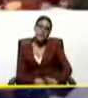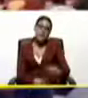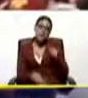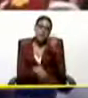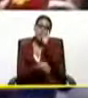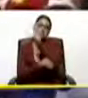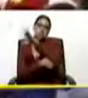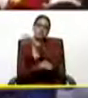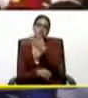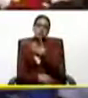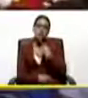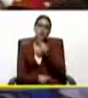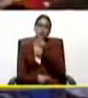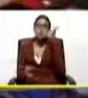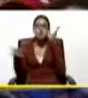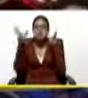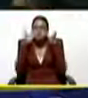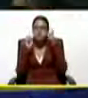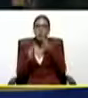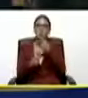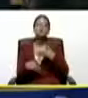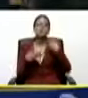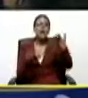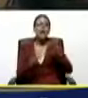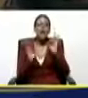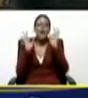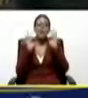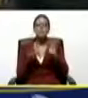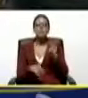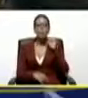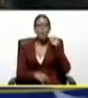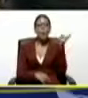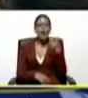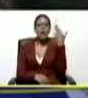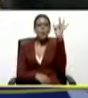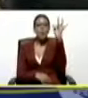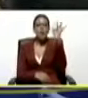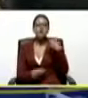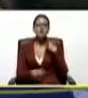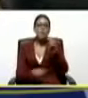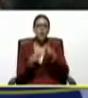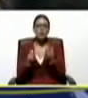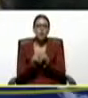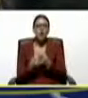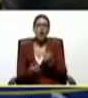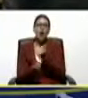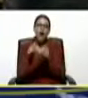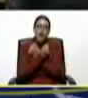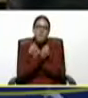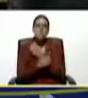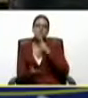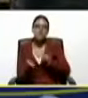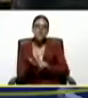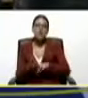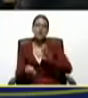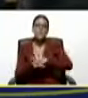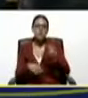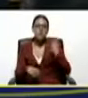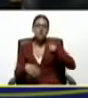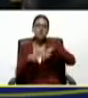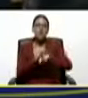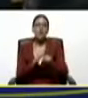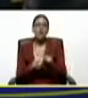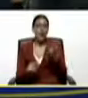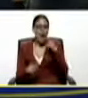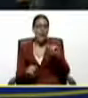yo quiero que usted se la regale a Guarena, Guatire. La hice con mucho amor porque yo tengo una familia Ascanio en